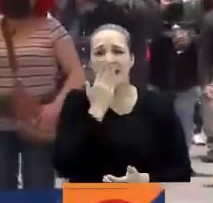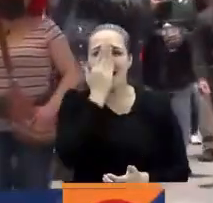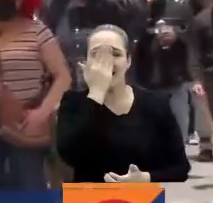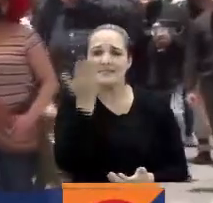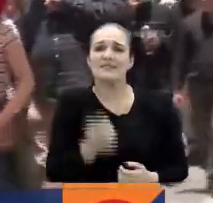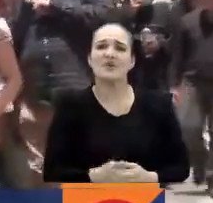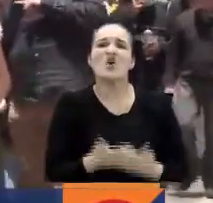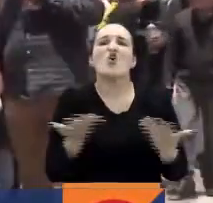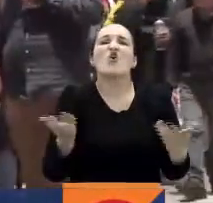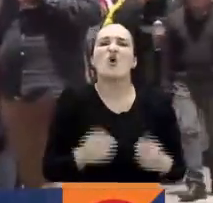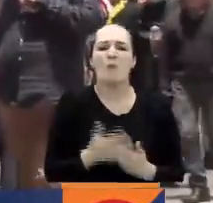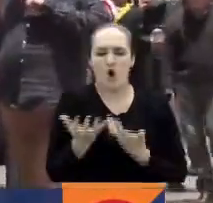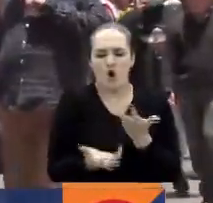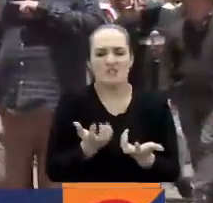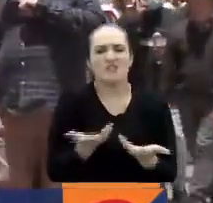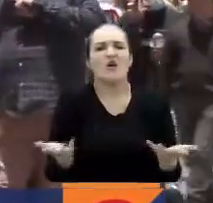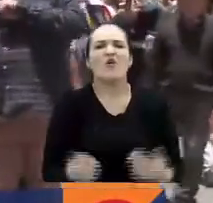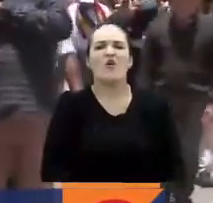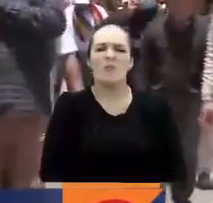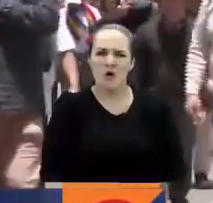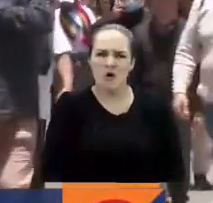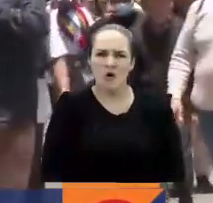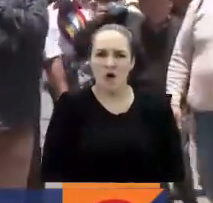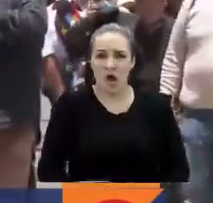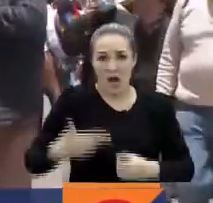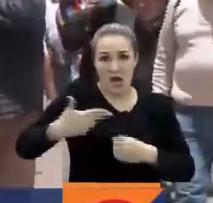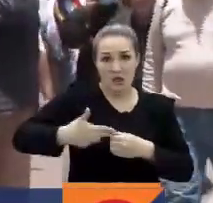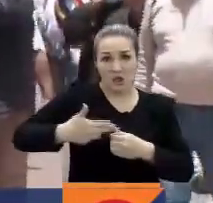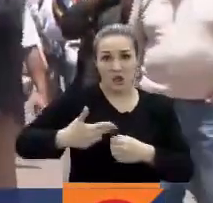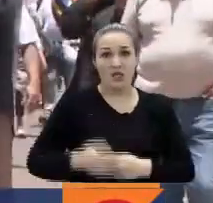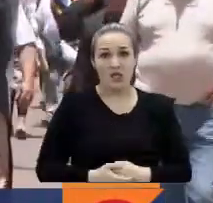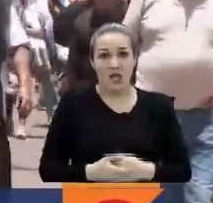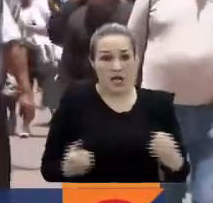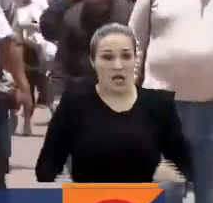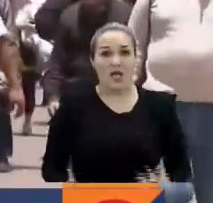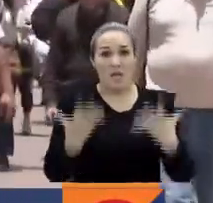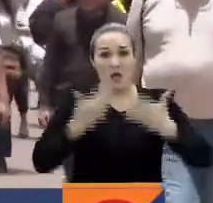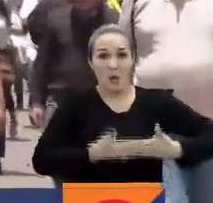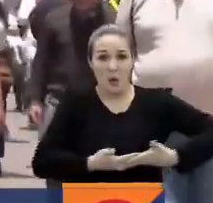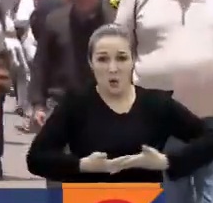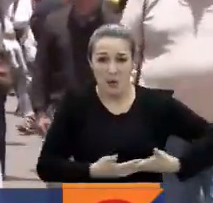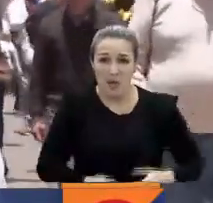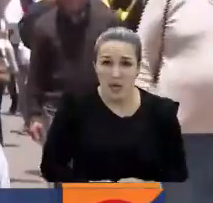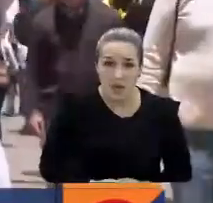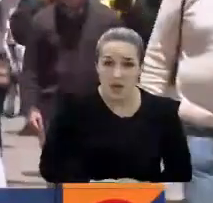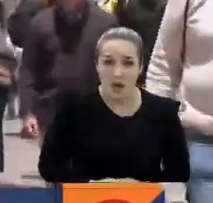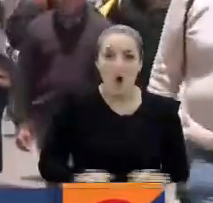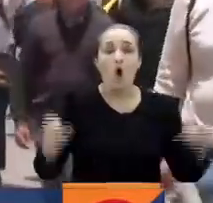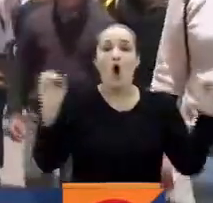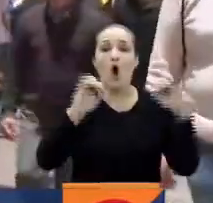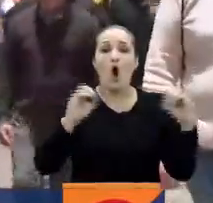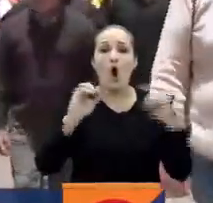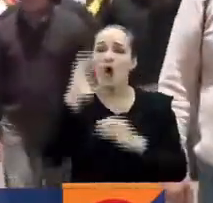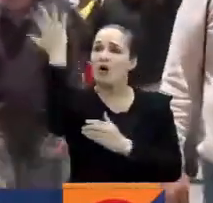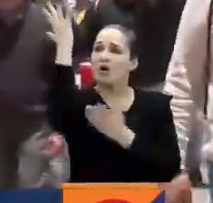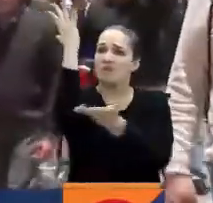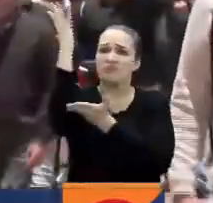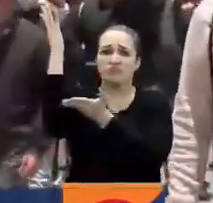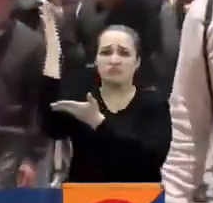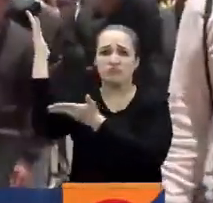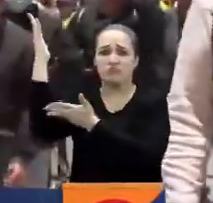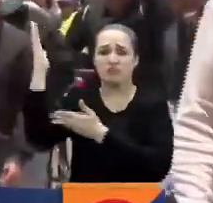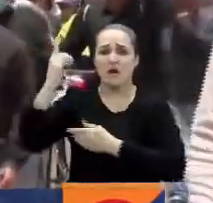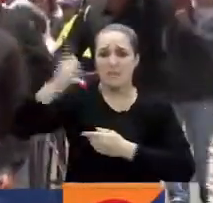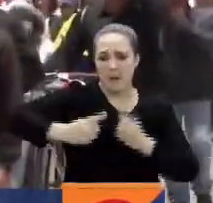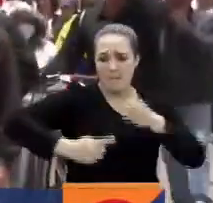van a cocinar ahora? ¿Con gasolina para que se quemen sus bebés? ¿O desforestando y quemando con